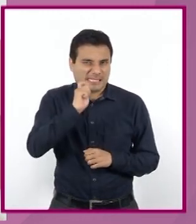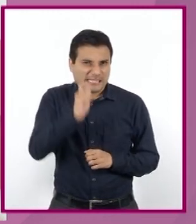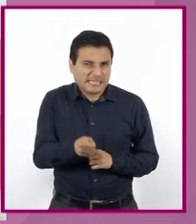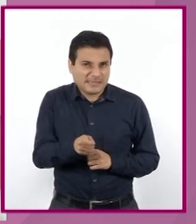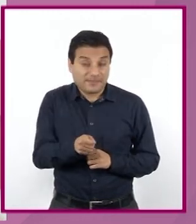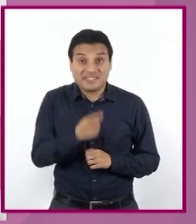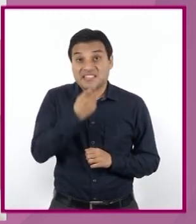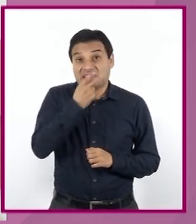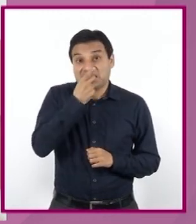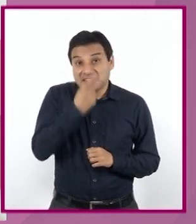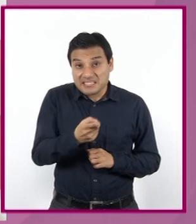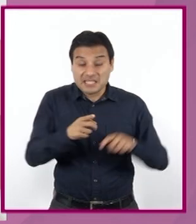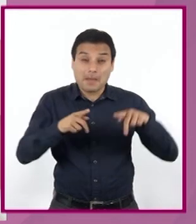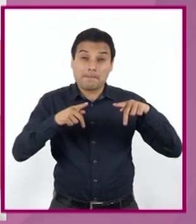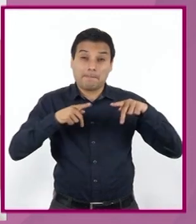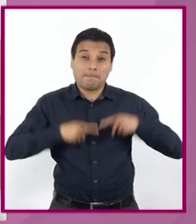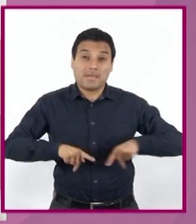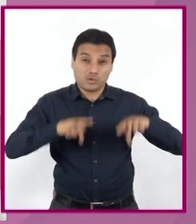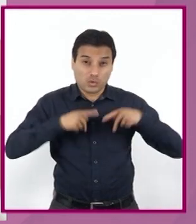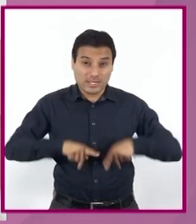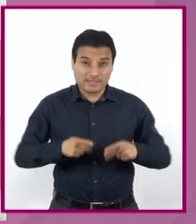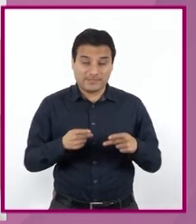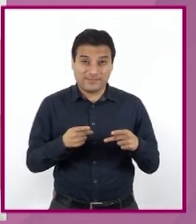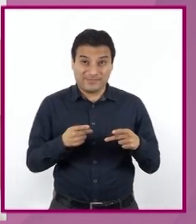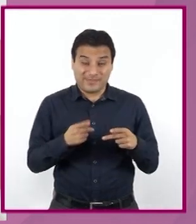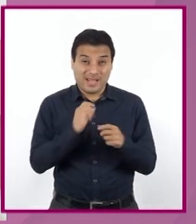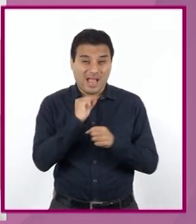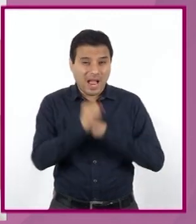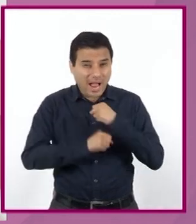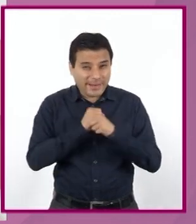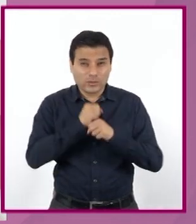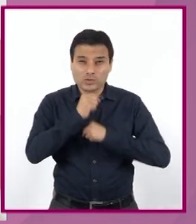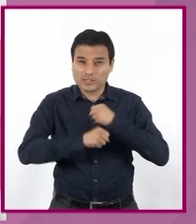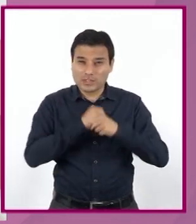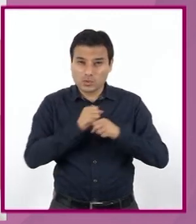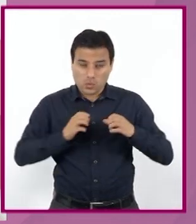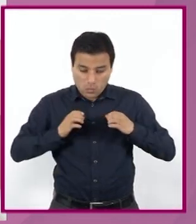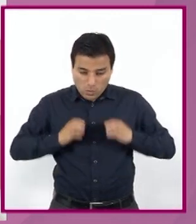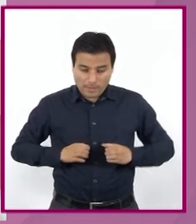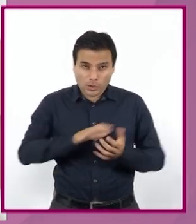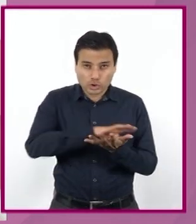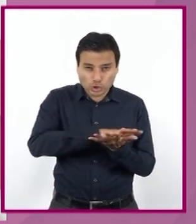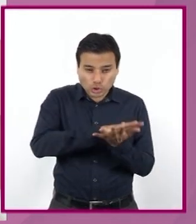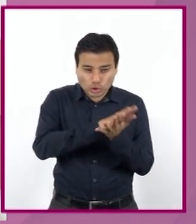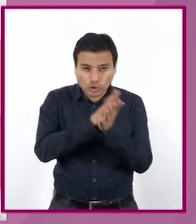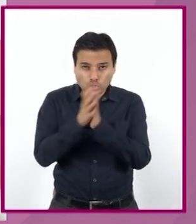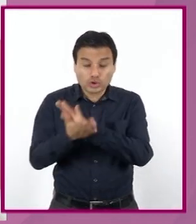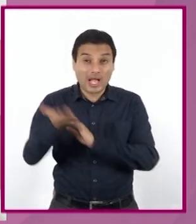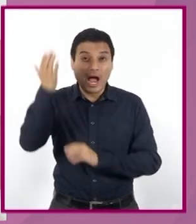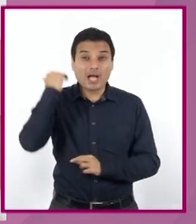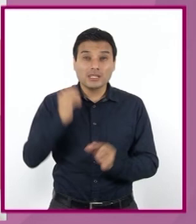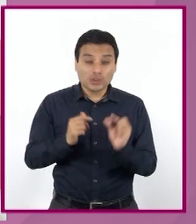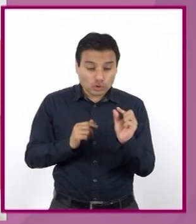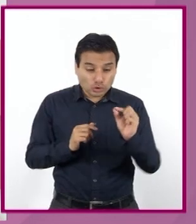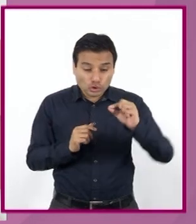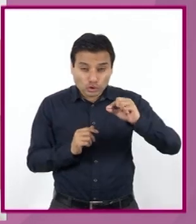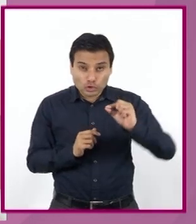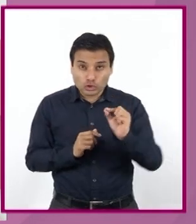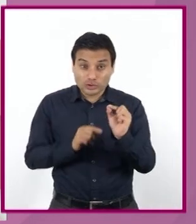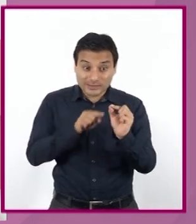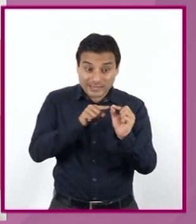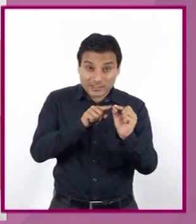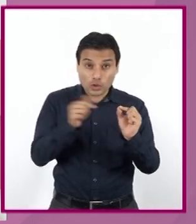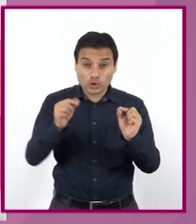seres vivos evolucionaron con el paso de millones de años, desde que un simple aminoácido logró asociarse